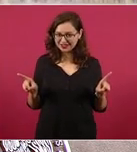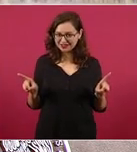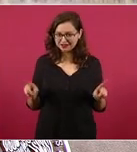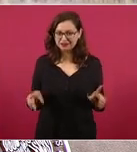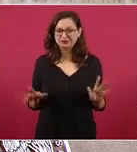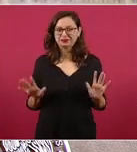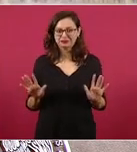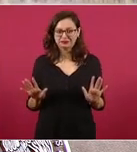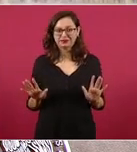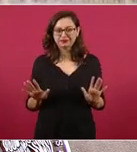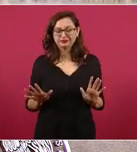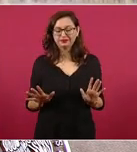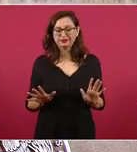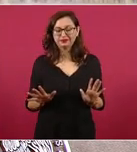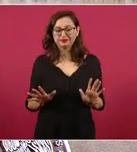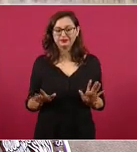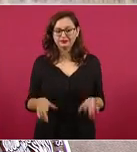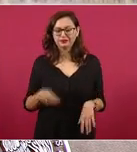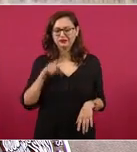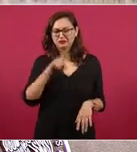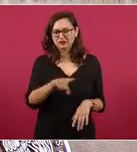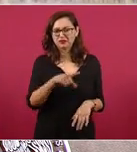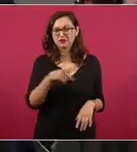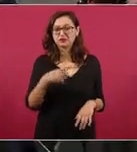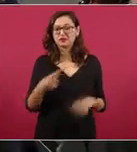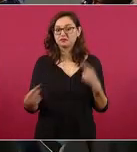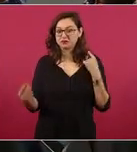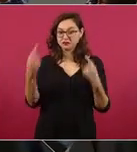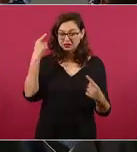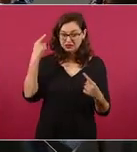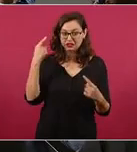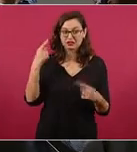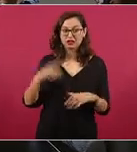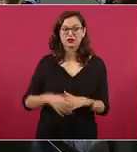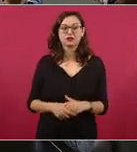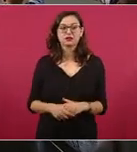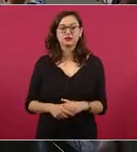comparando con Hitler.